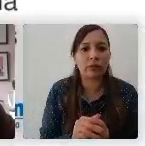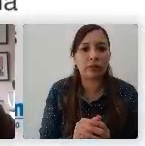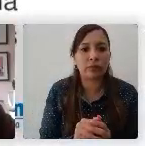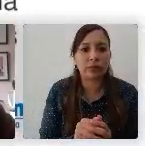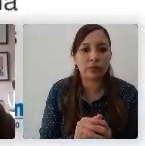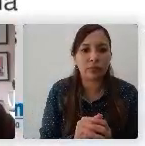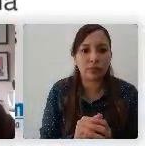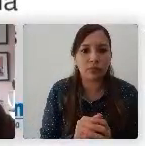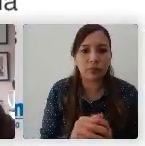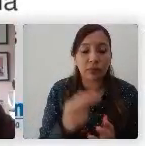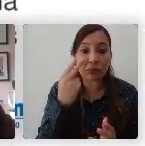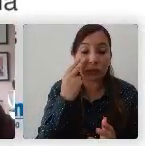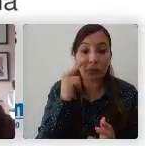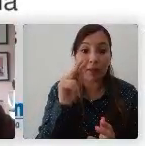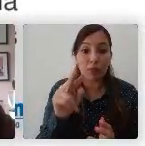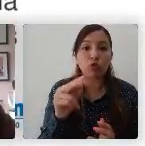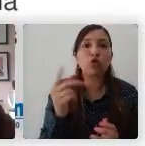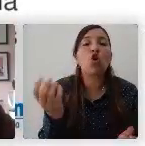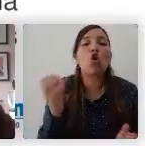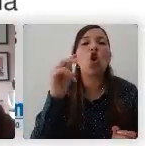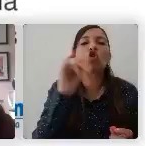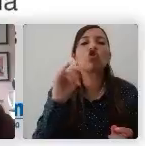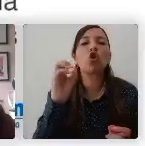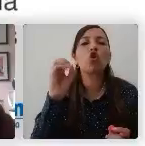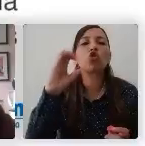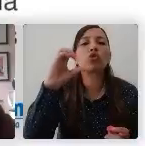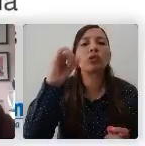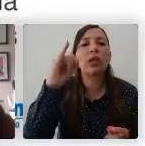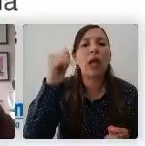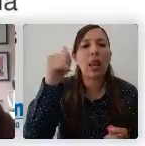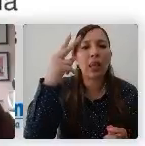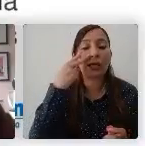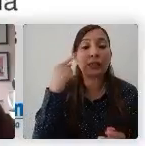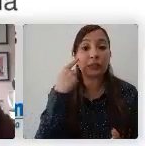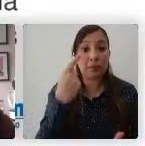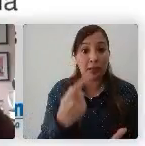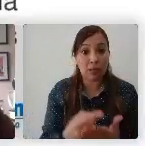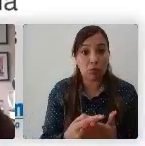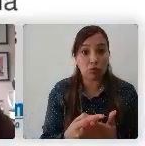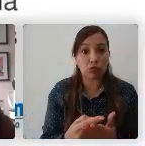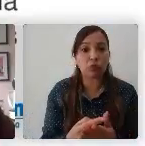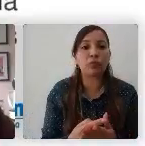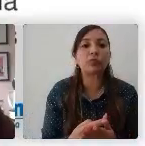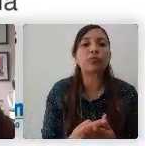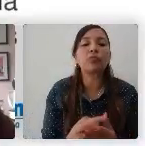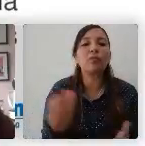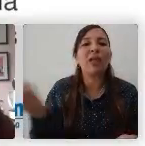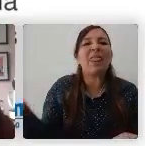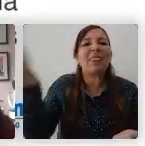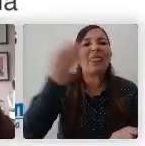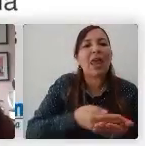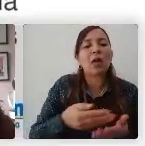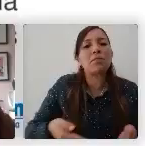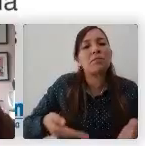ahora viéndolo desde el punto de vista social vamos a ver que diversifica las actividades y genera ingresos adicionales